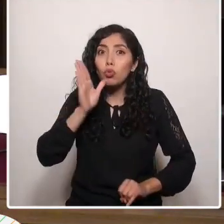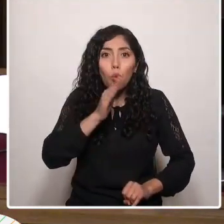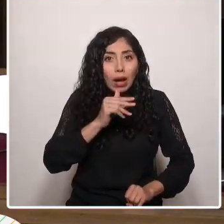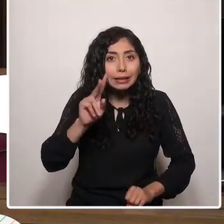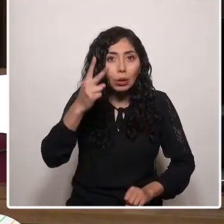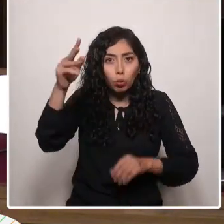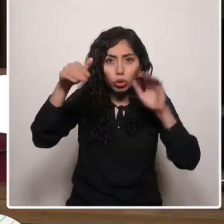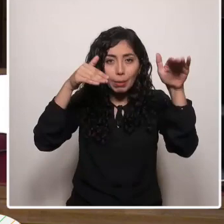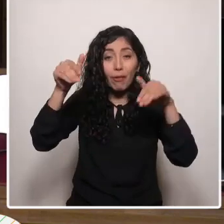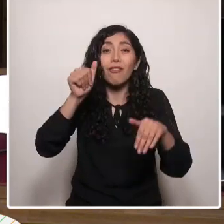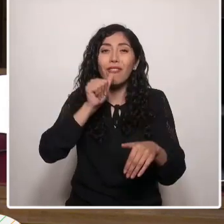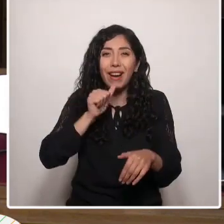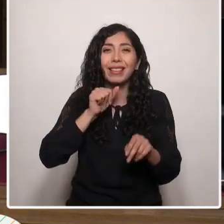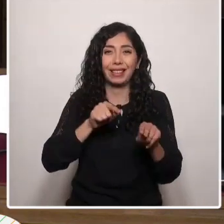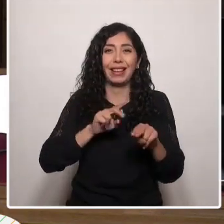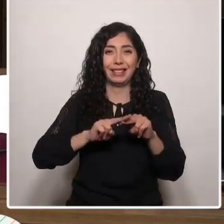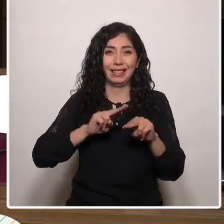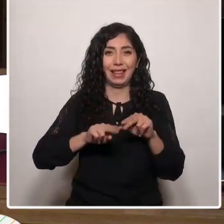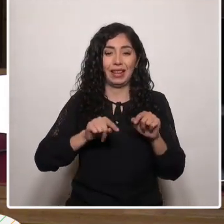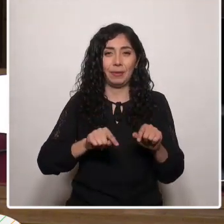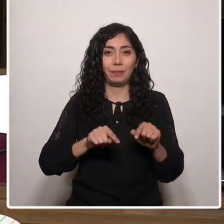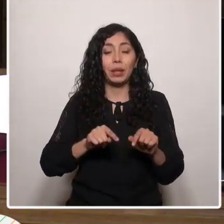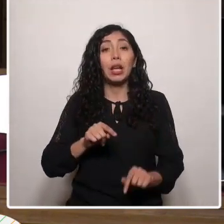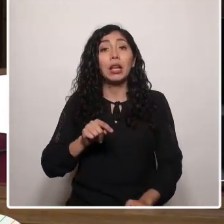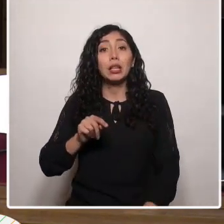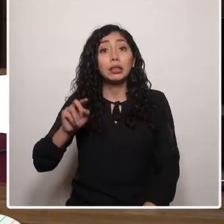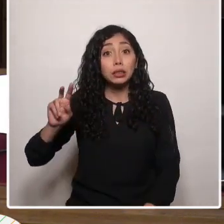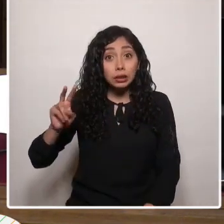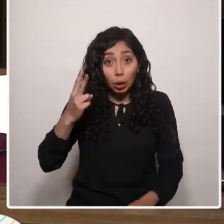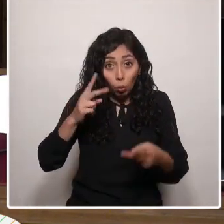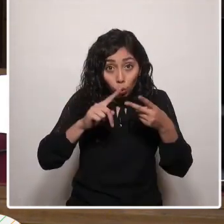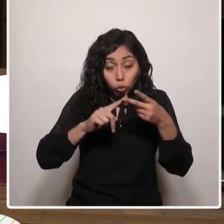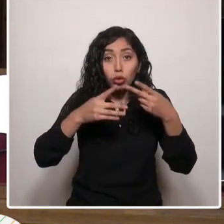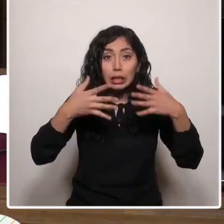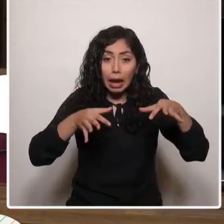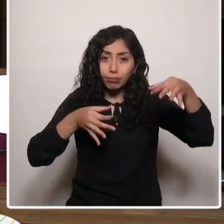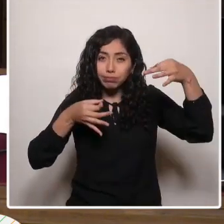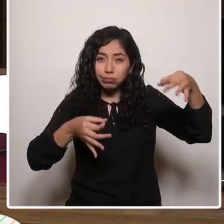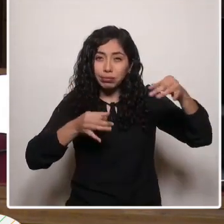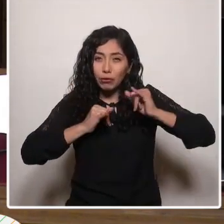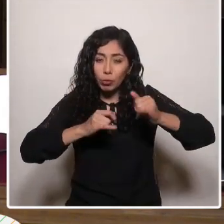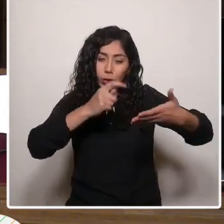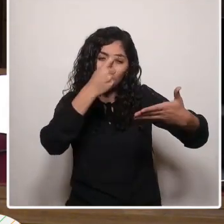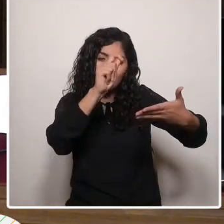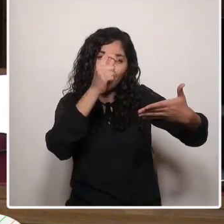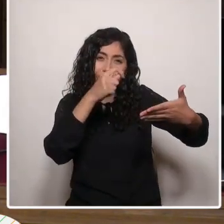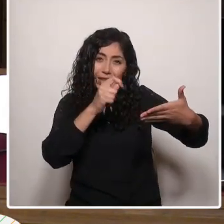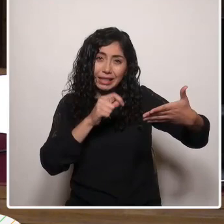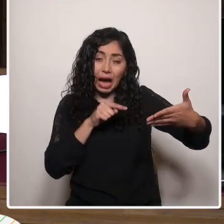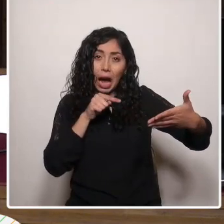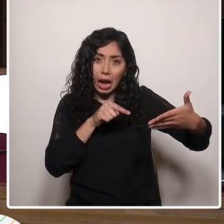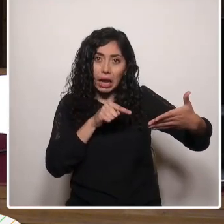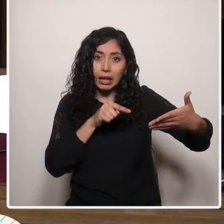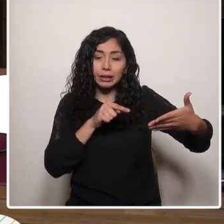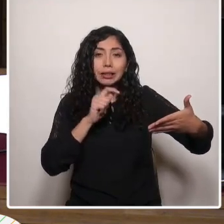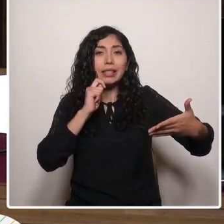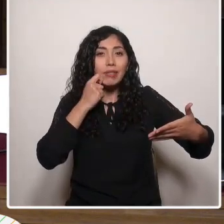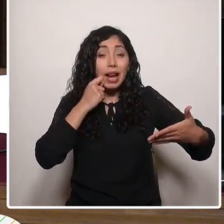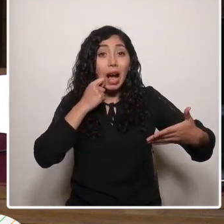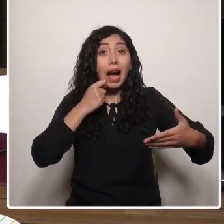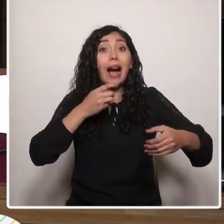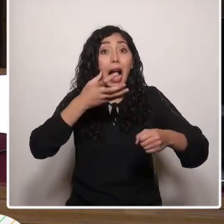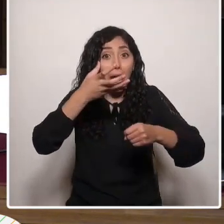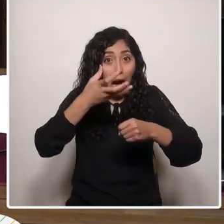Primero. Segundo, se revisaron los antecedentes y se concluyó que existen